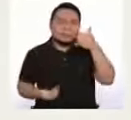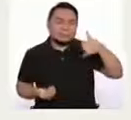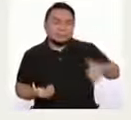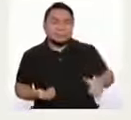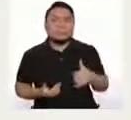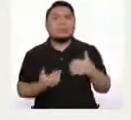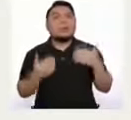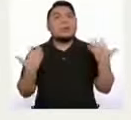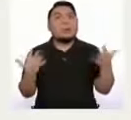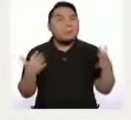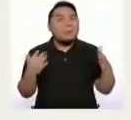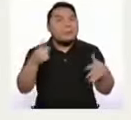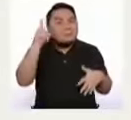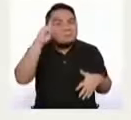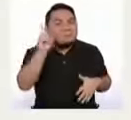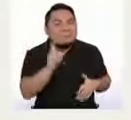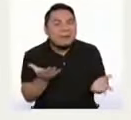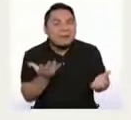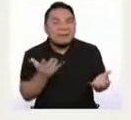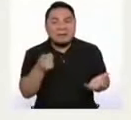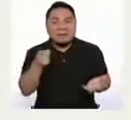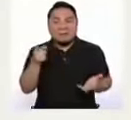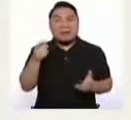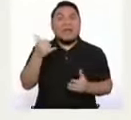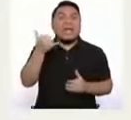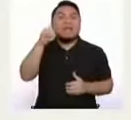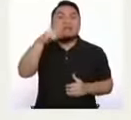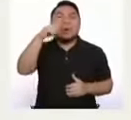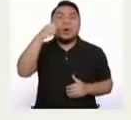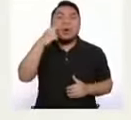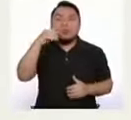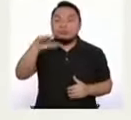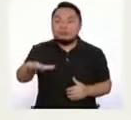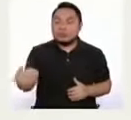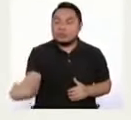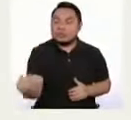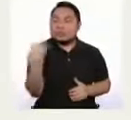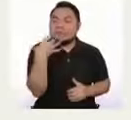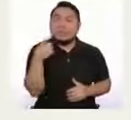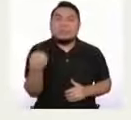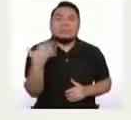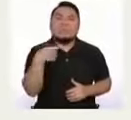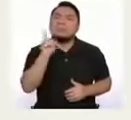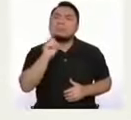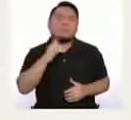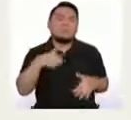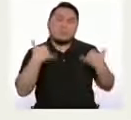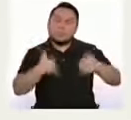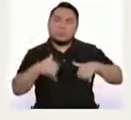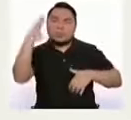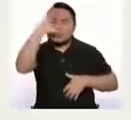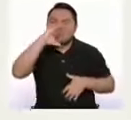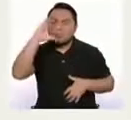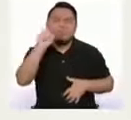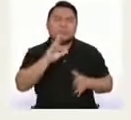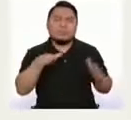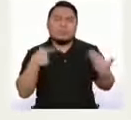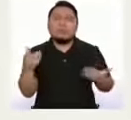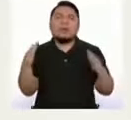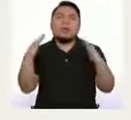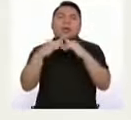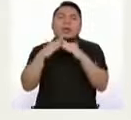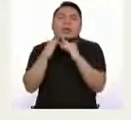A que no saben. Me ha llamado un niño a decirme que él no puede jugar a la búsqueda del tesoro porque su casa